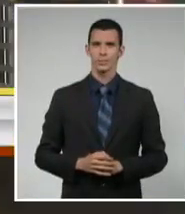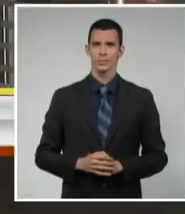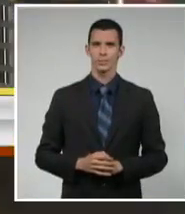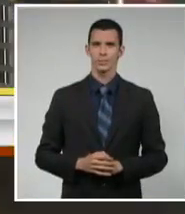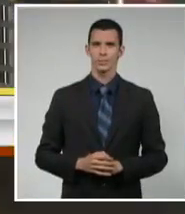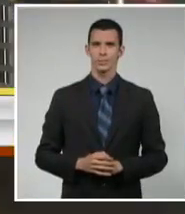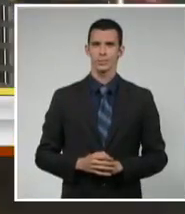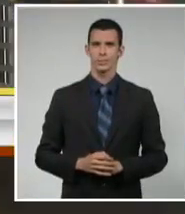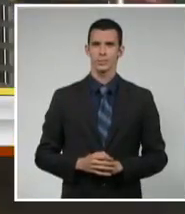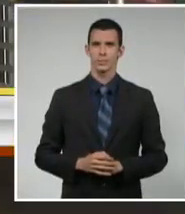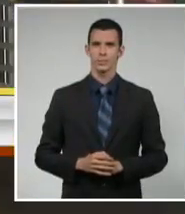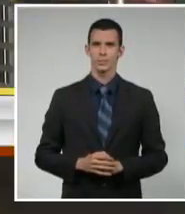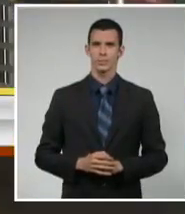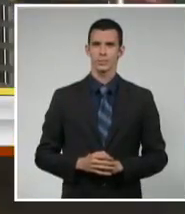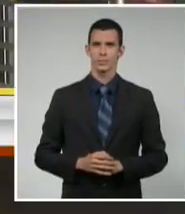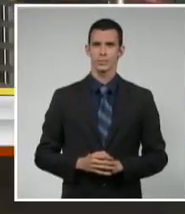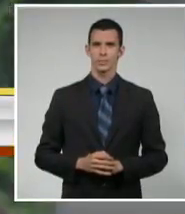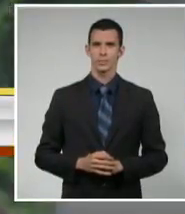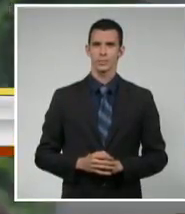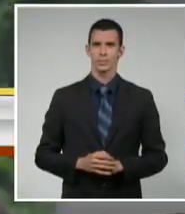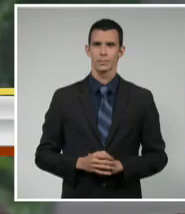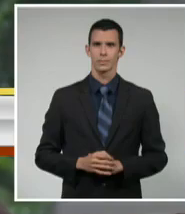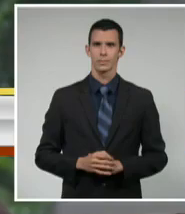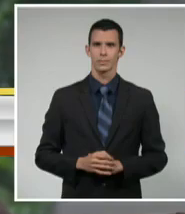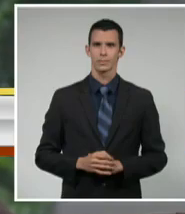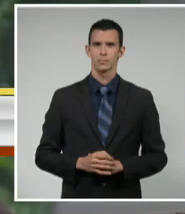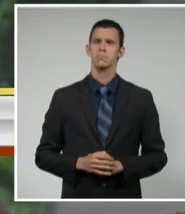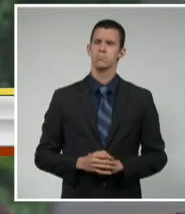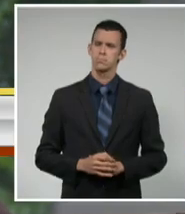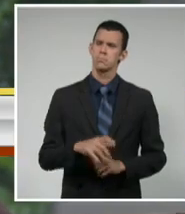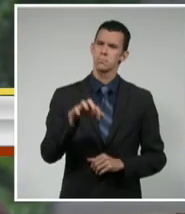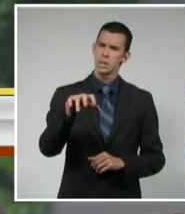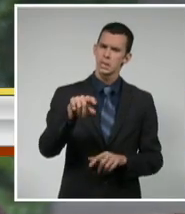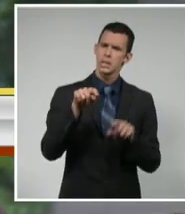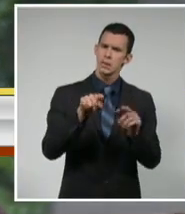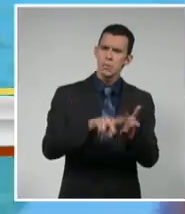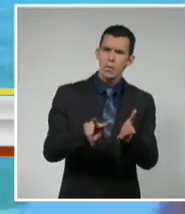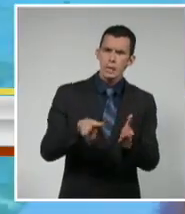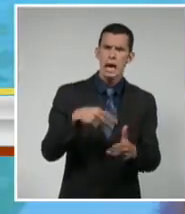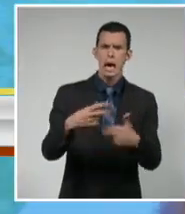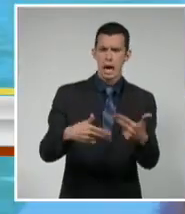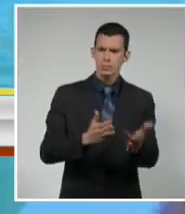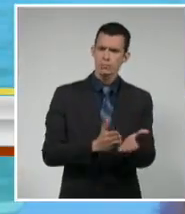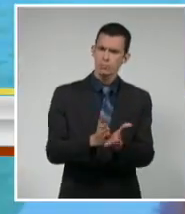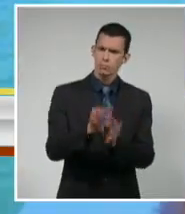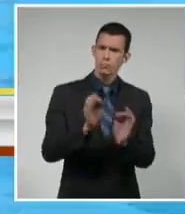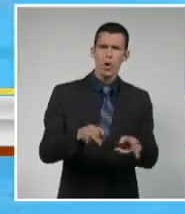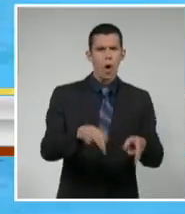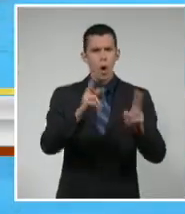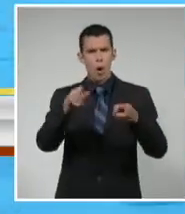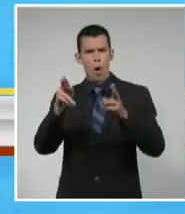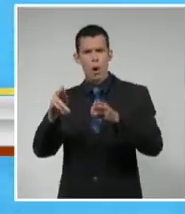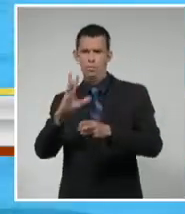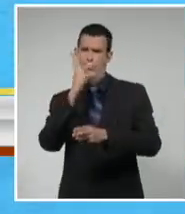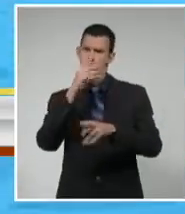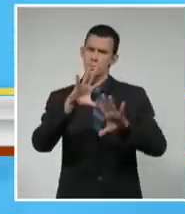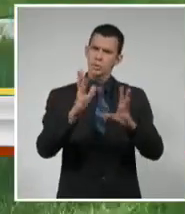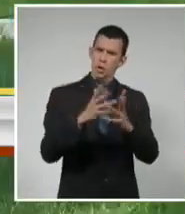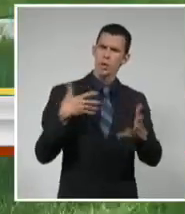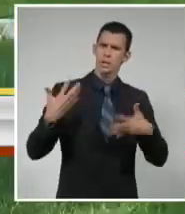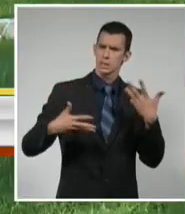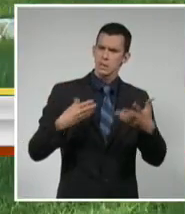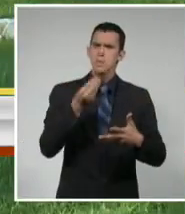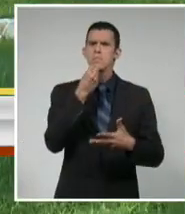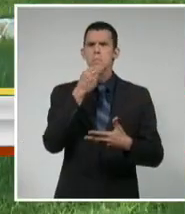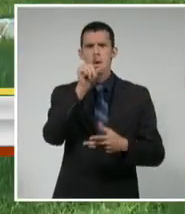jornada de verano, Pinar del Río mantiene los servicios hoteleros con las exigencias higiénico-sanitarias que brindan mayor seguridad a sus clientes.